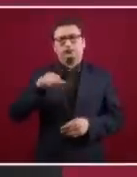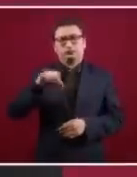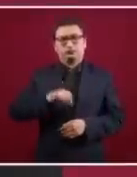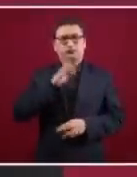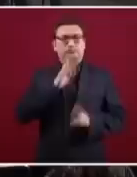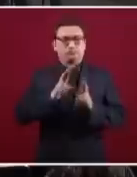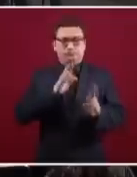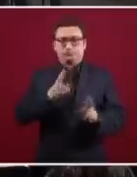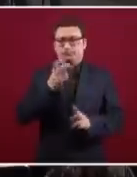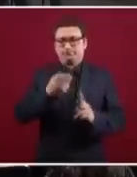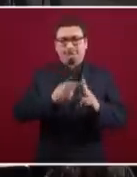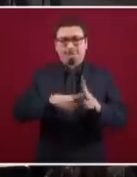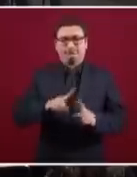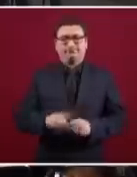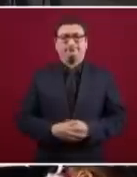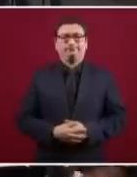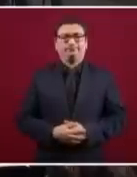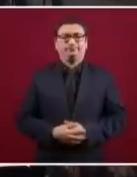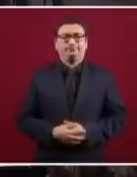empezamos